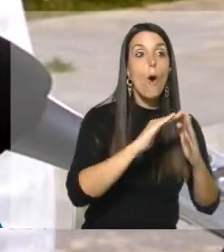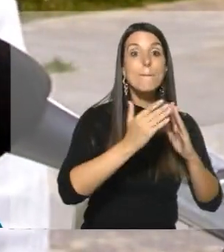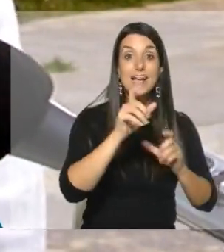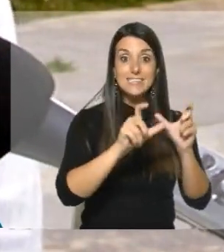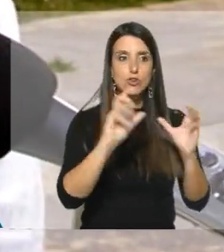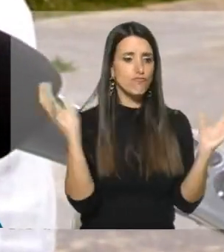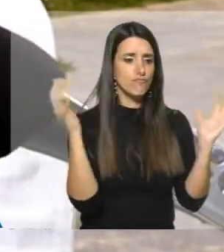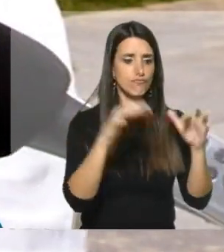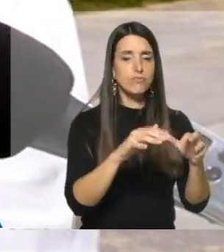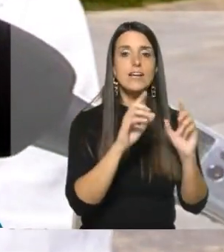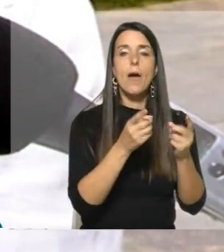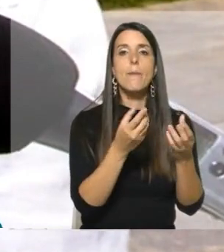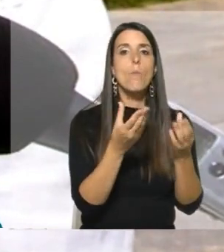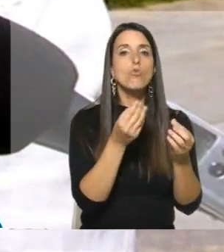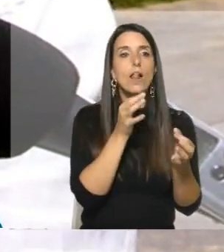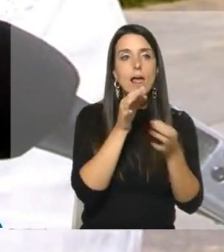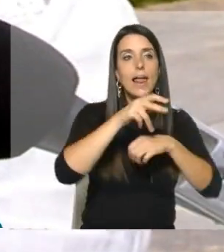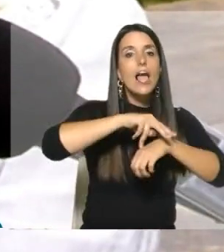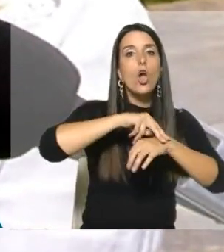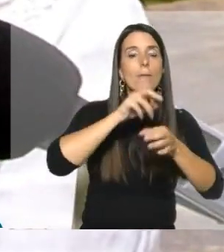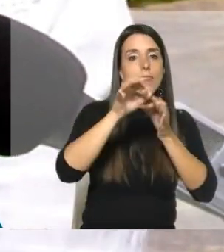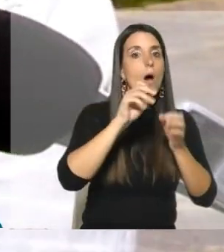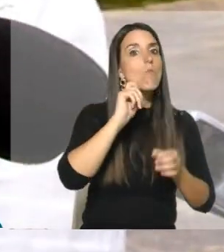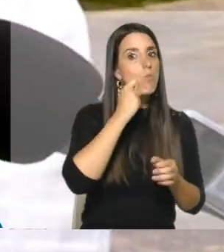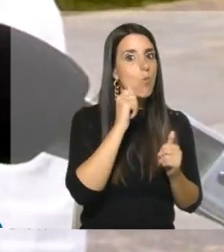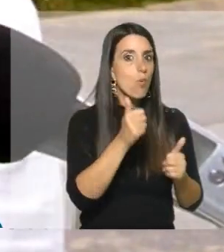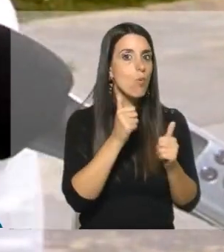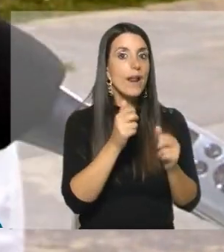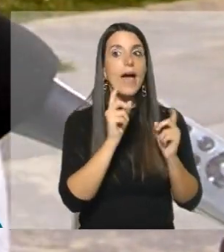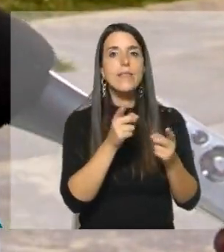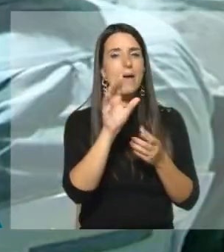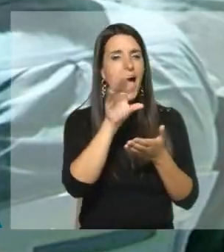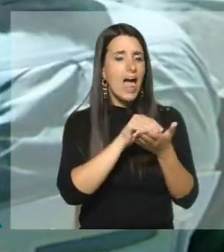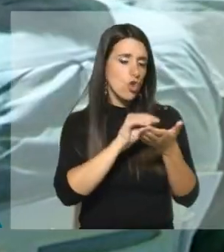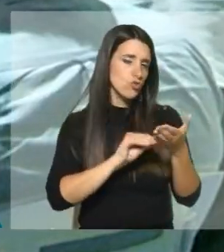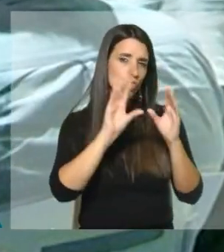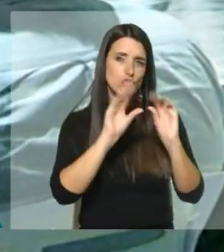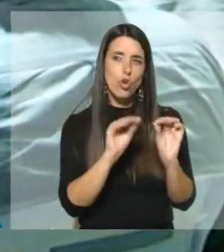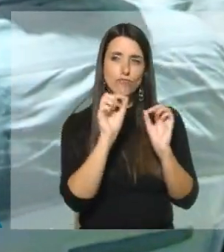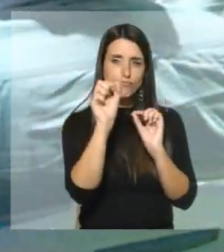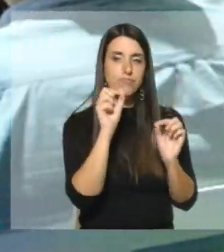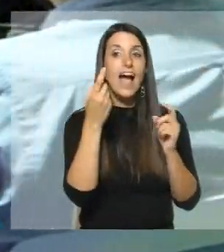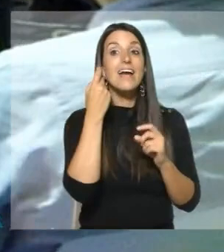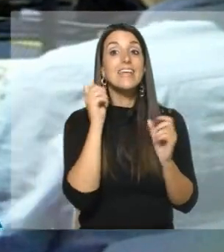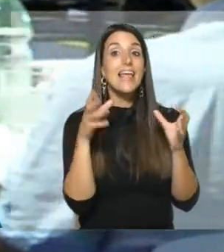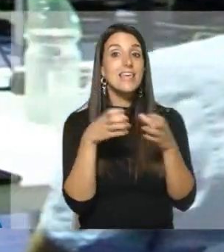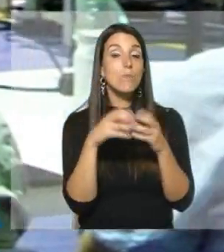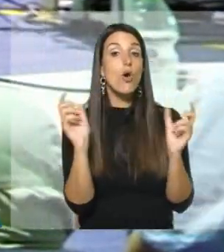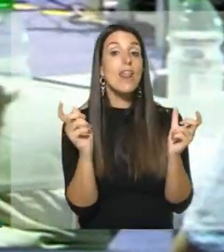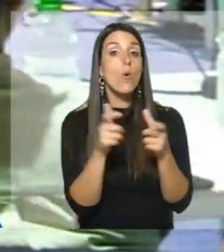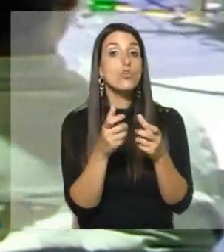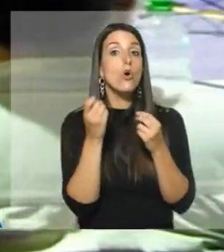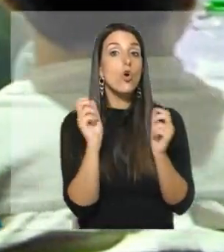nos hicieron una cantidad de sugerencias y observaciones muy buenas se tomó nota de todo el equipo Tuvo una reunión con